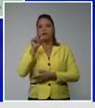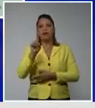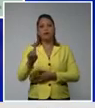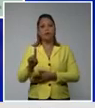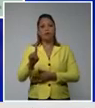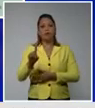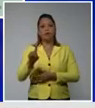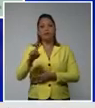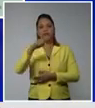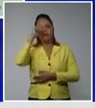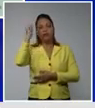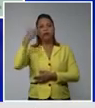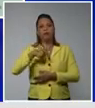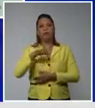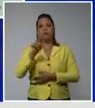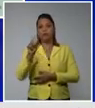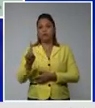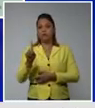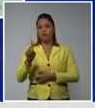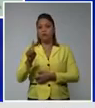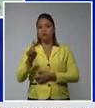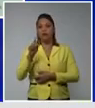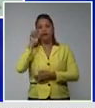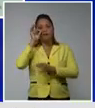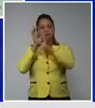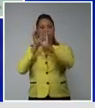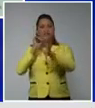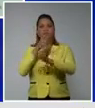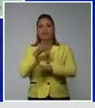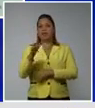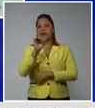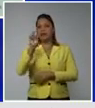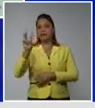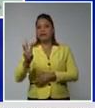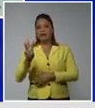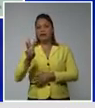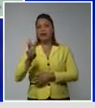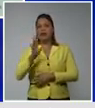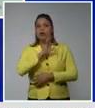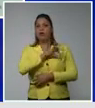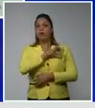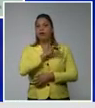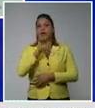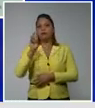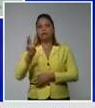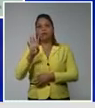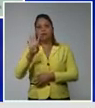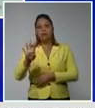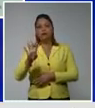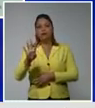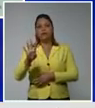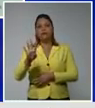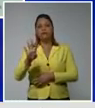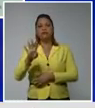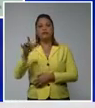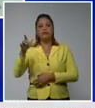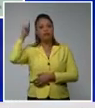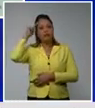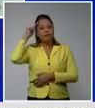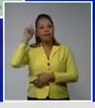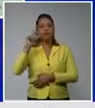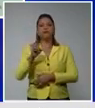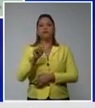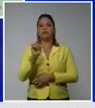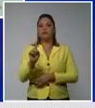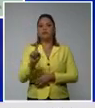Juan y Martínez 1, Viñales 3, Los Palacios 4 y Sandino y San Luis, con 1 Sandino